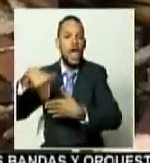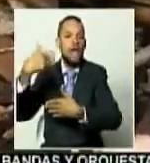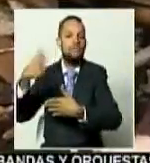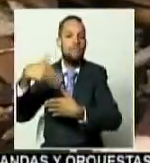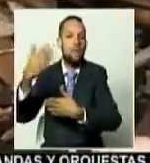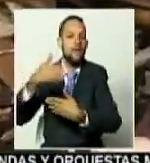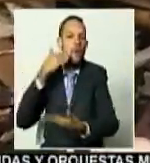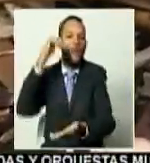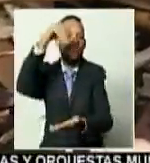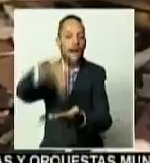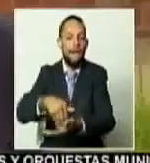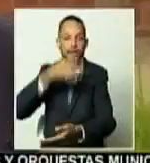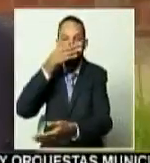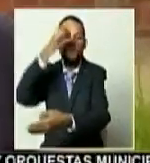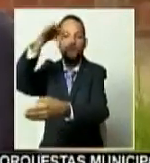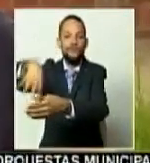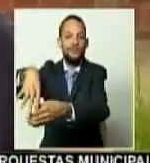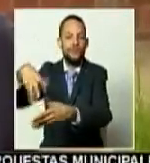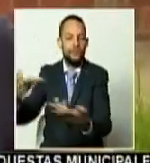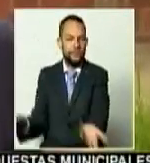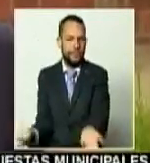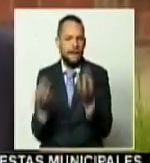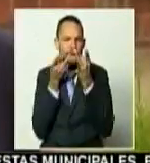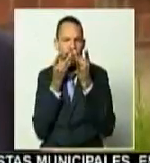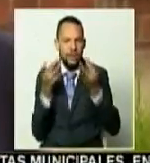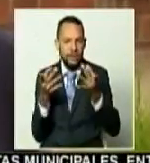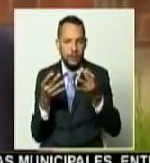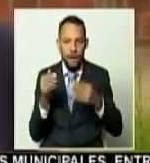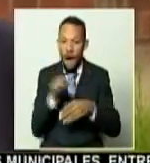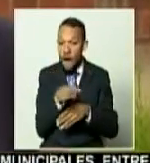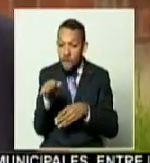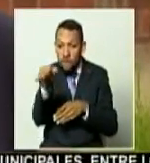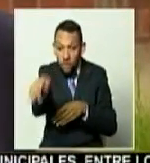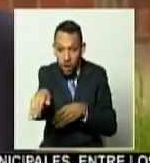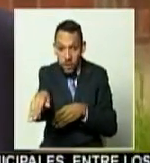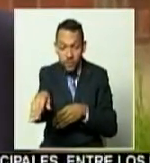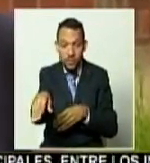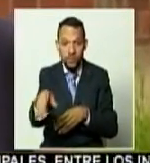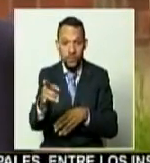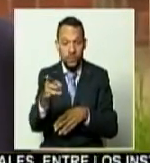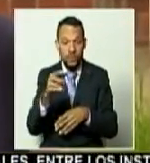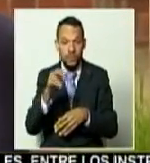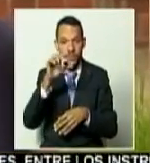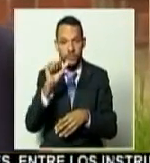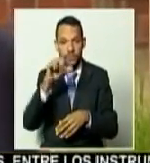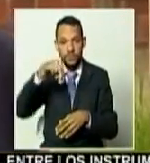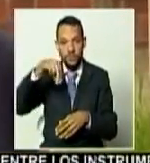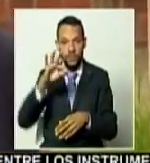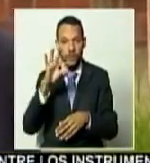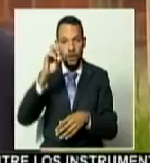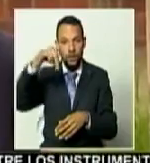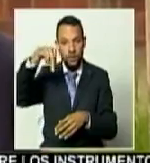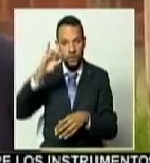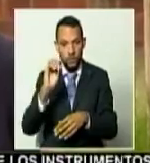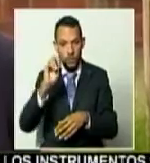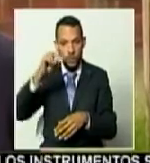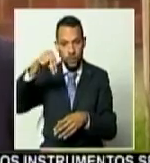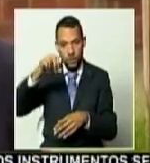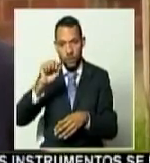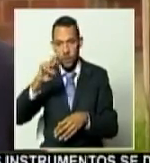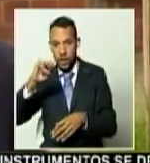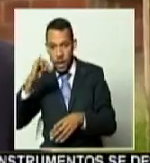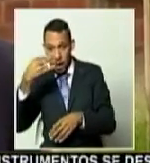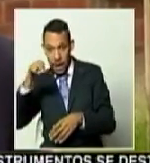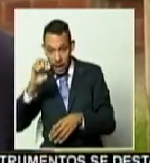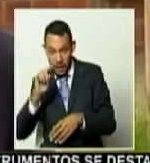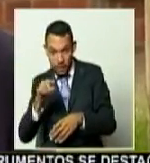vuelven a acumular los escombros. La entrada de abajo del Antonio Nariño es un acceso de todo del barrio del Antonio Nariño,